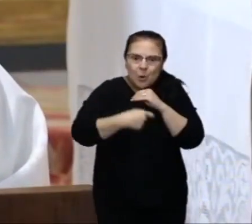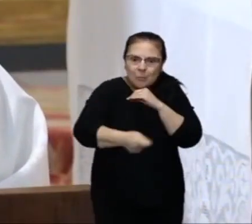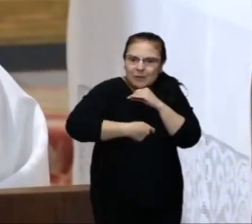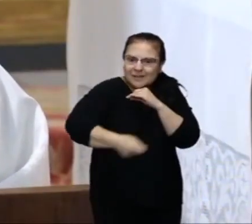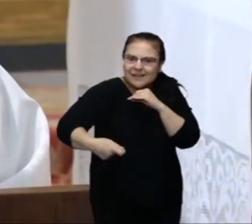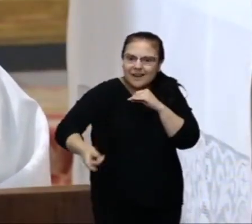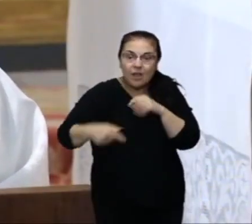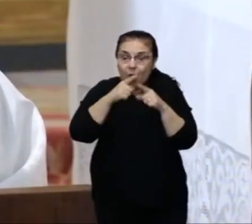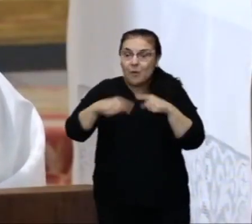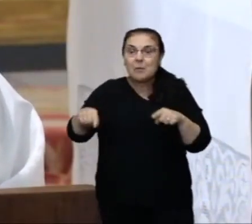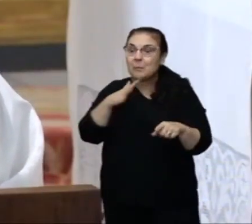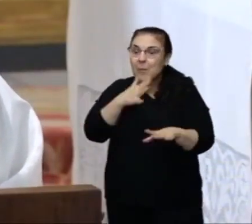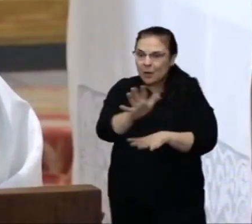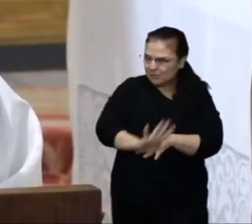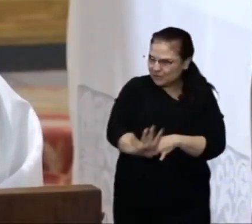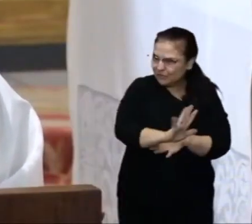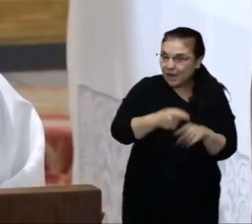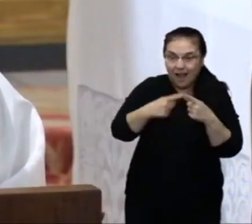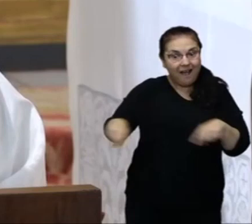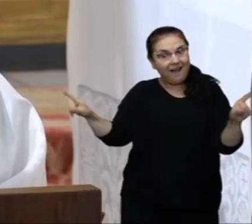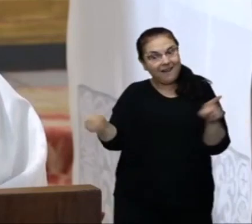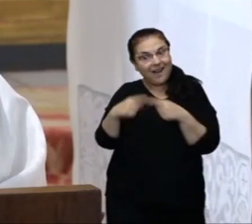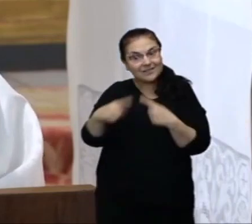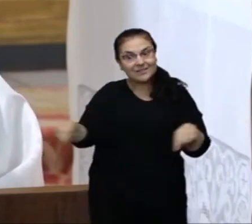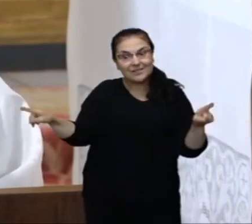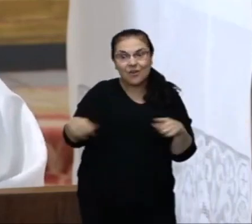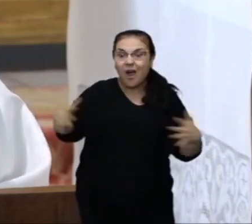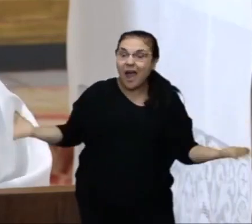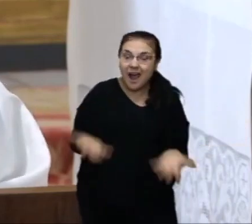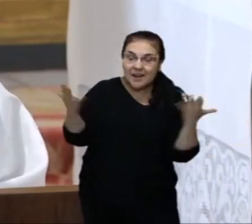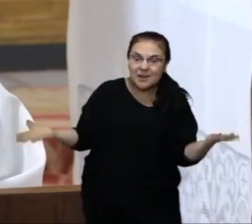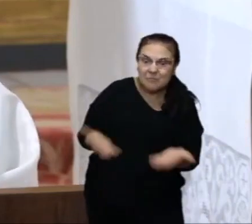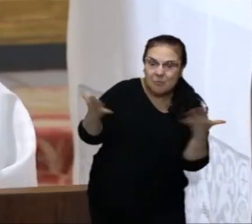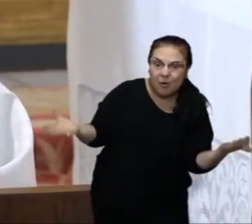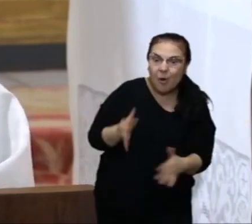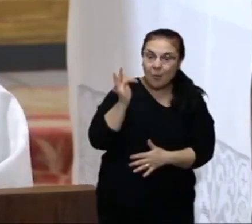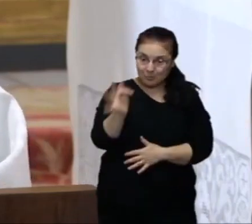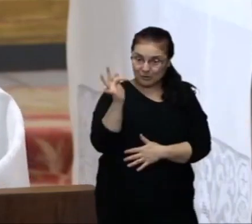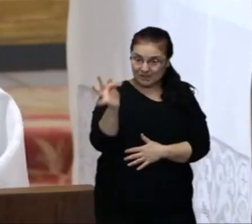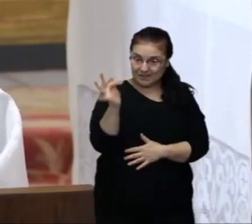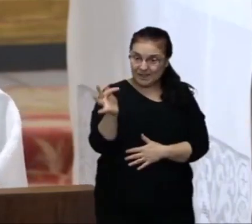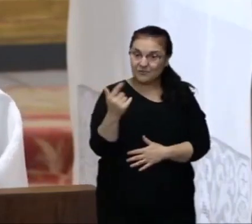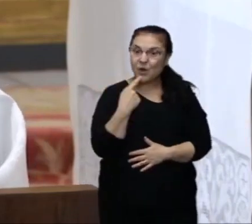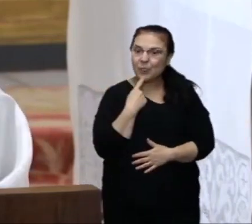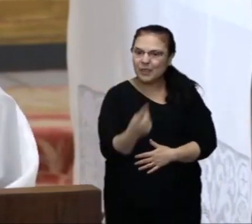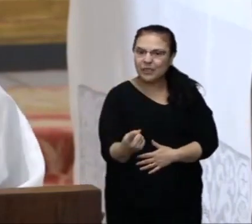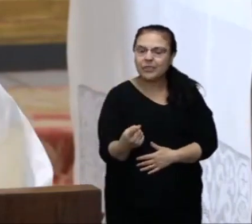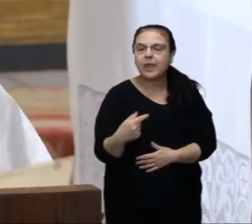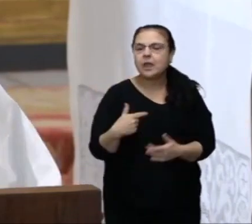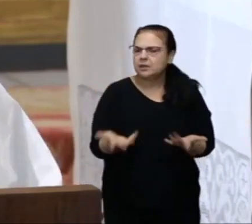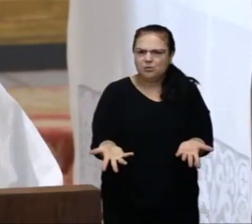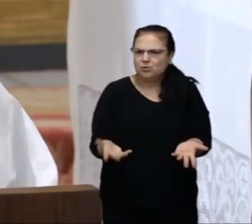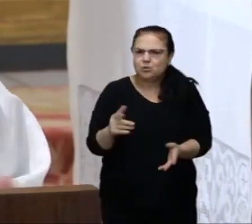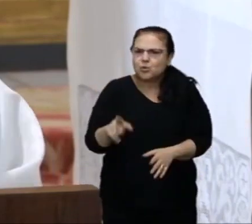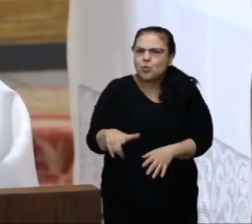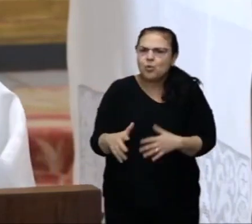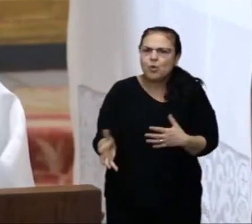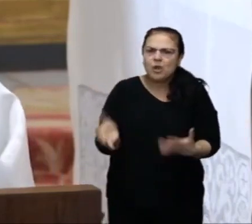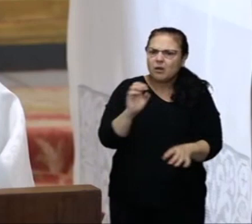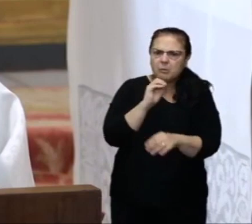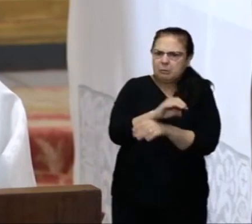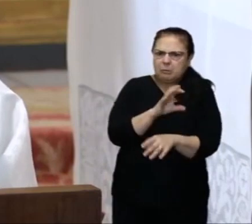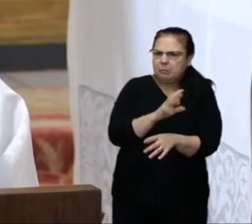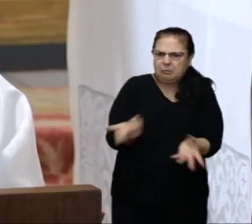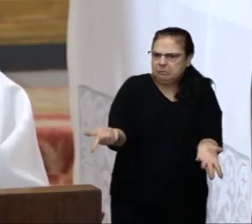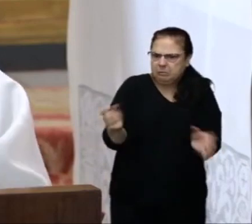canto de positivo, de ánimo, y te dice: no te pongas de esa manera y no protestes y sigue